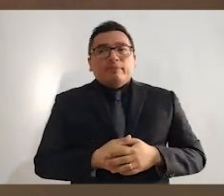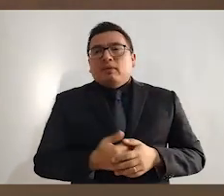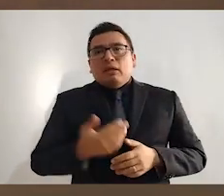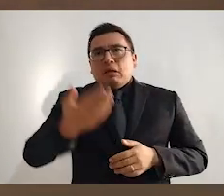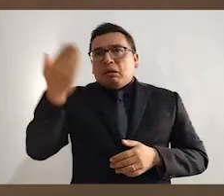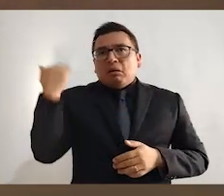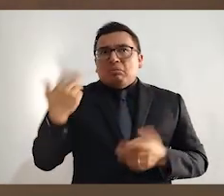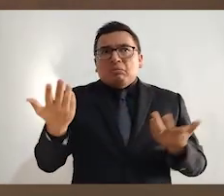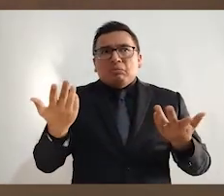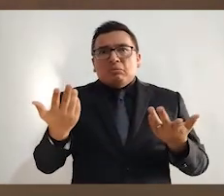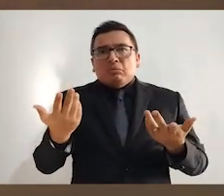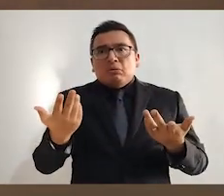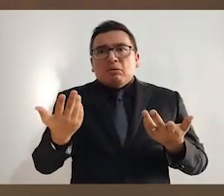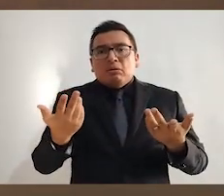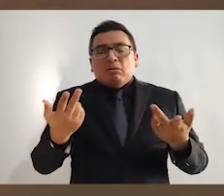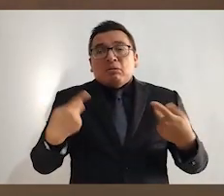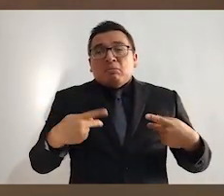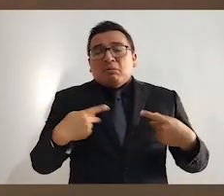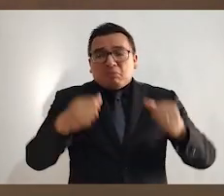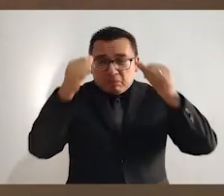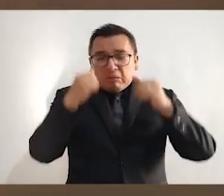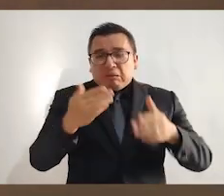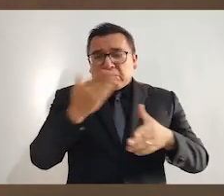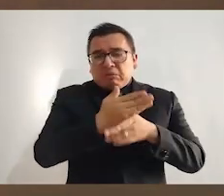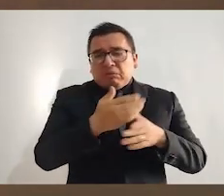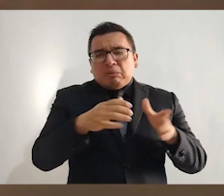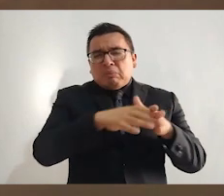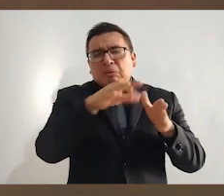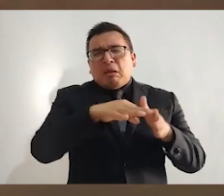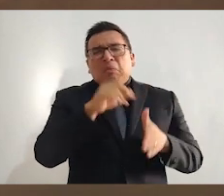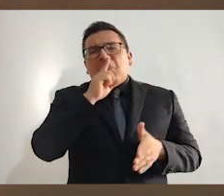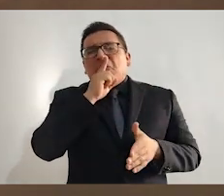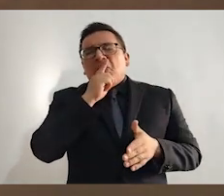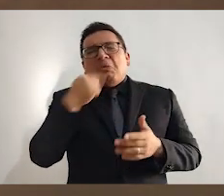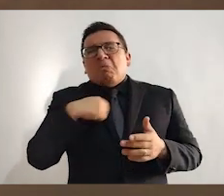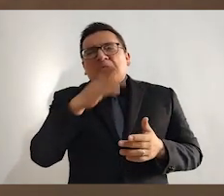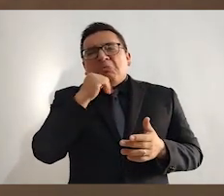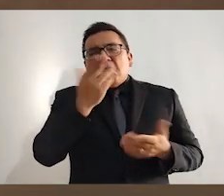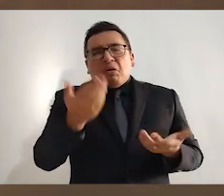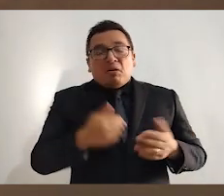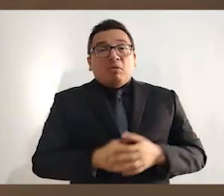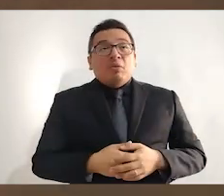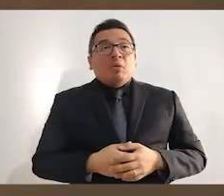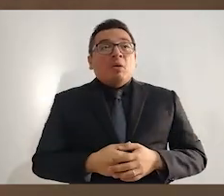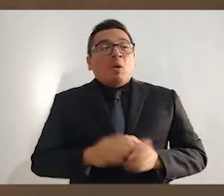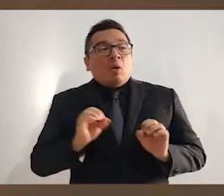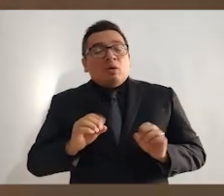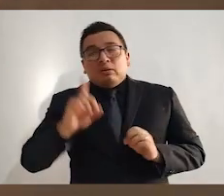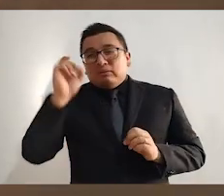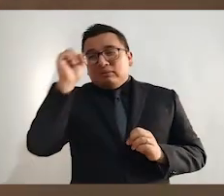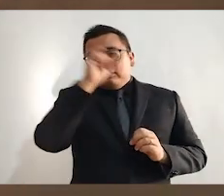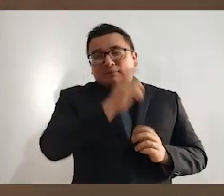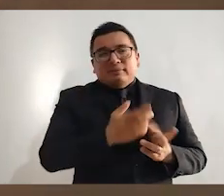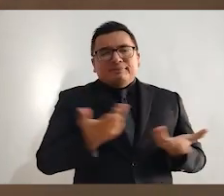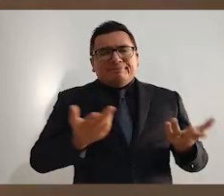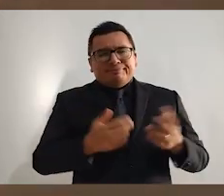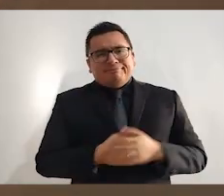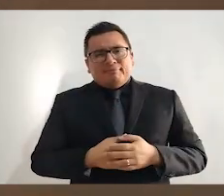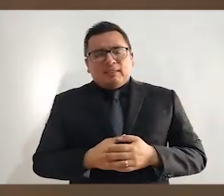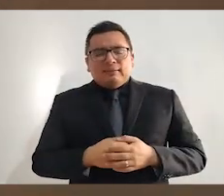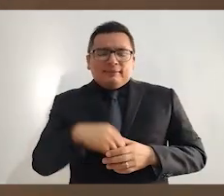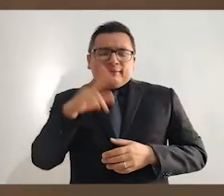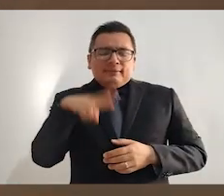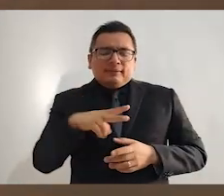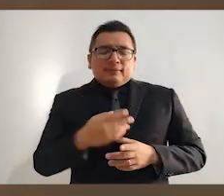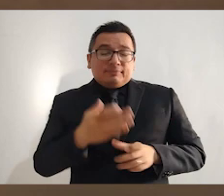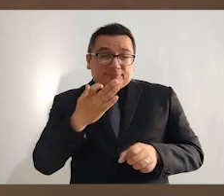la gente no quería ni salir y decía, ¿para qué voy a votar si ni puedo hacerlo, no? O se me voy a complicar. Sí hay todavía